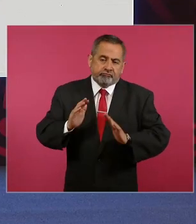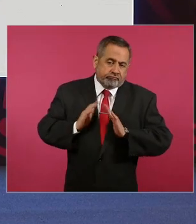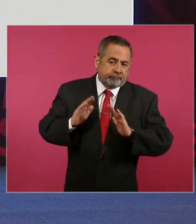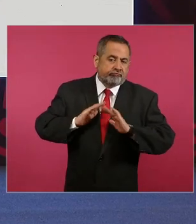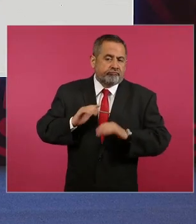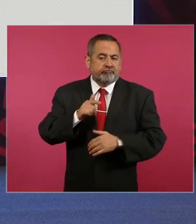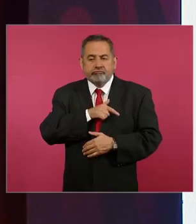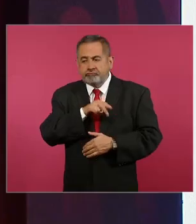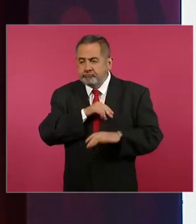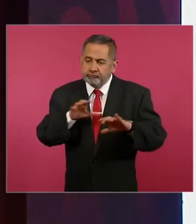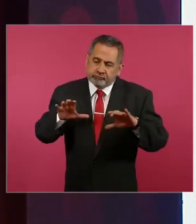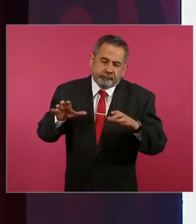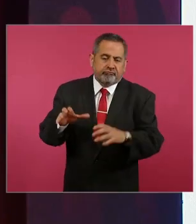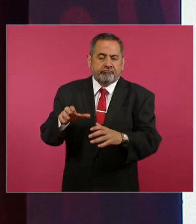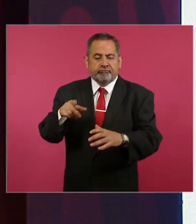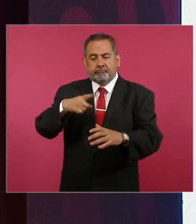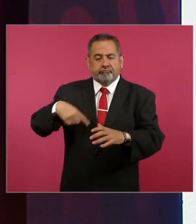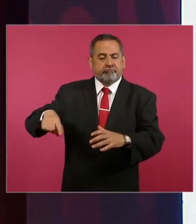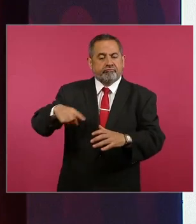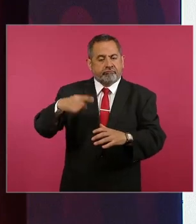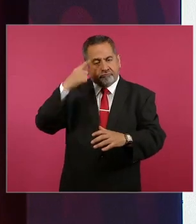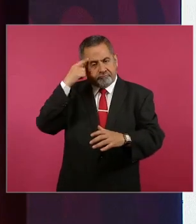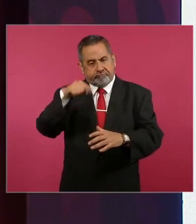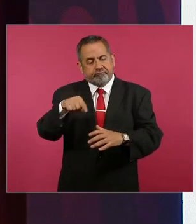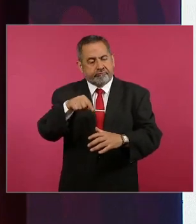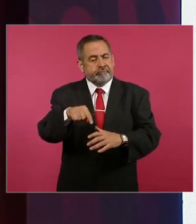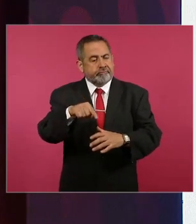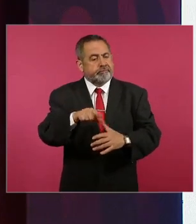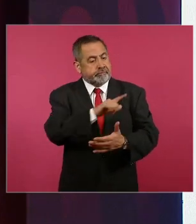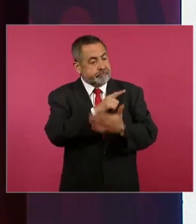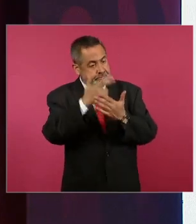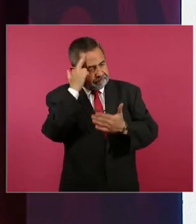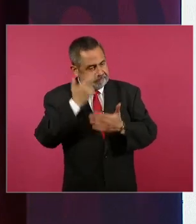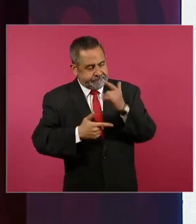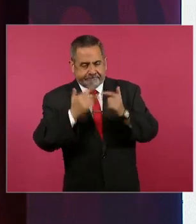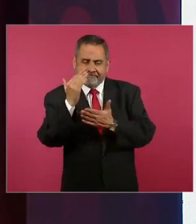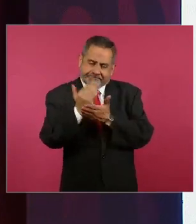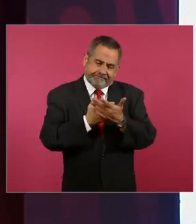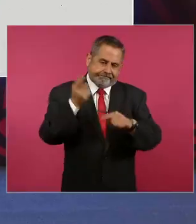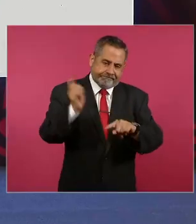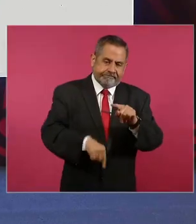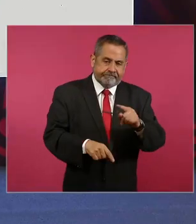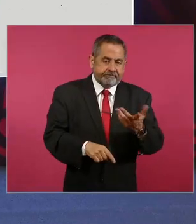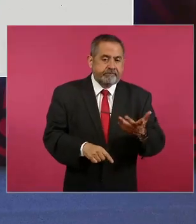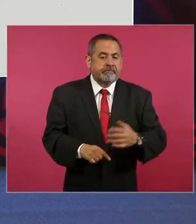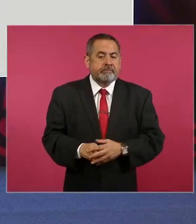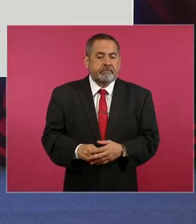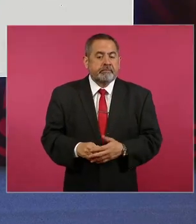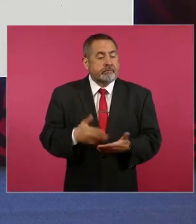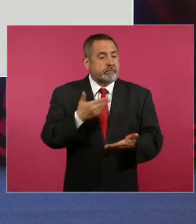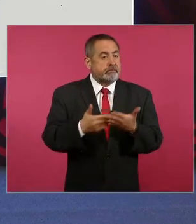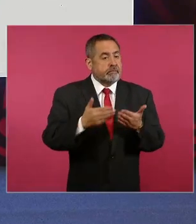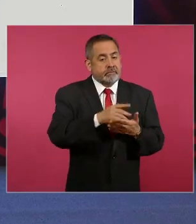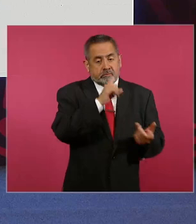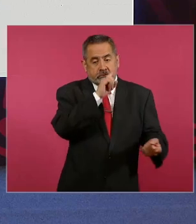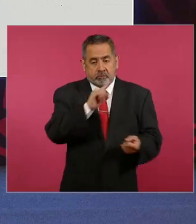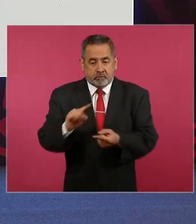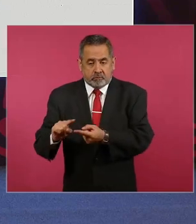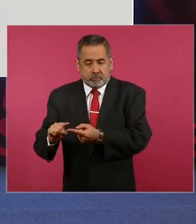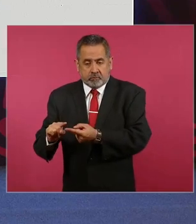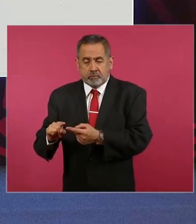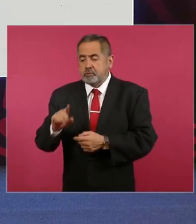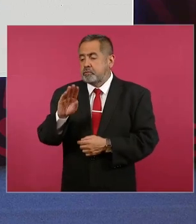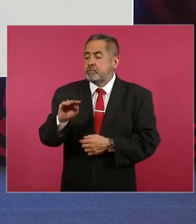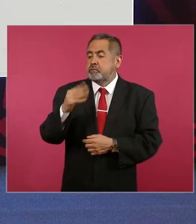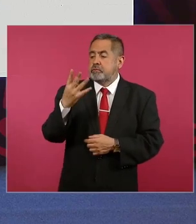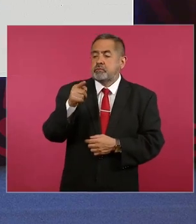la erradicación de este delito que lleva a la fecha un 94